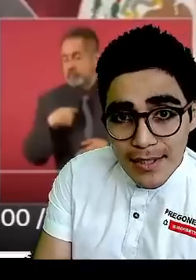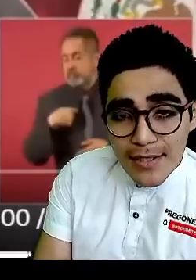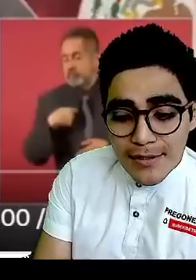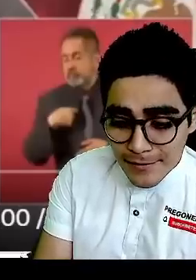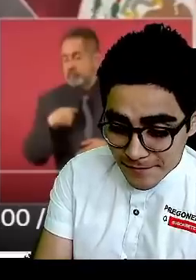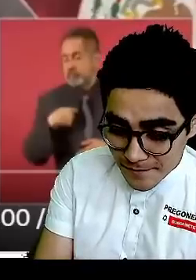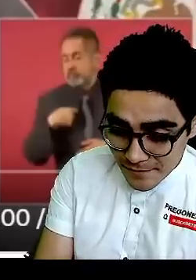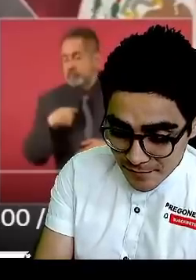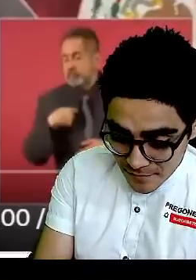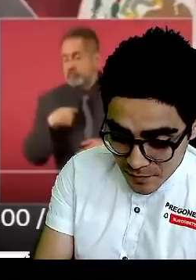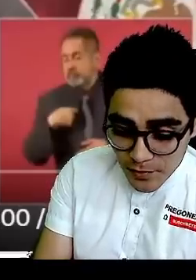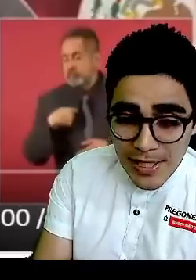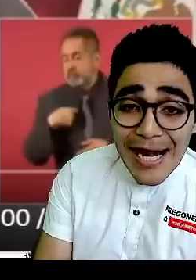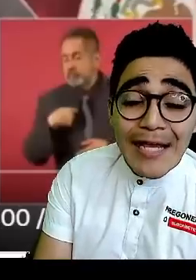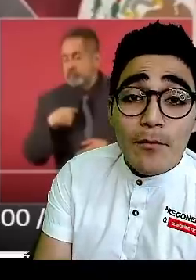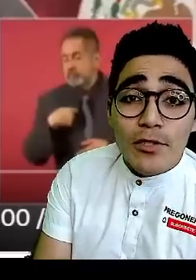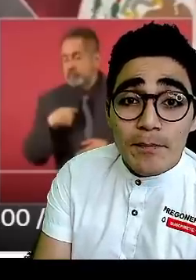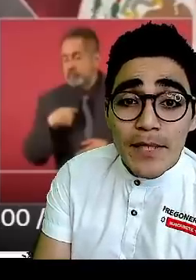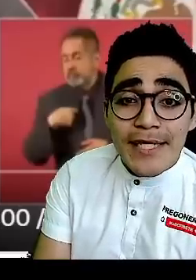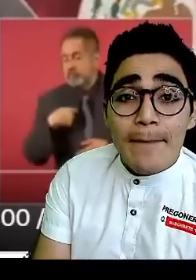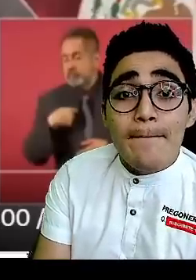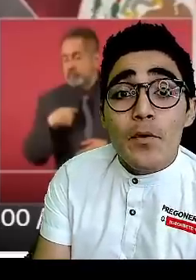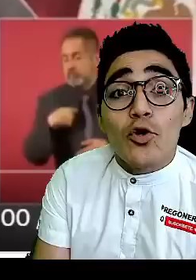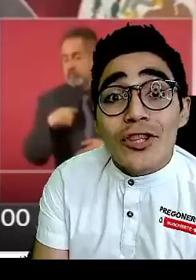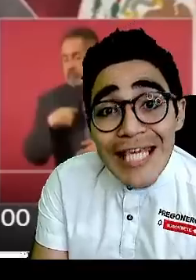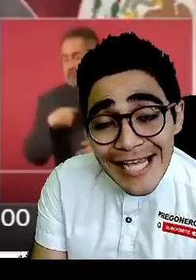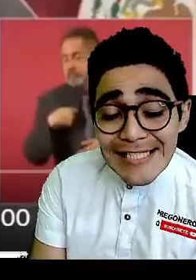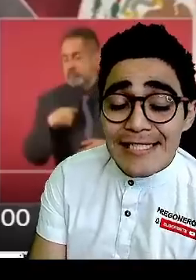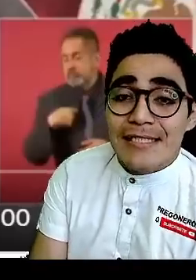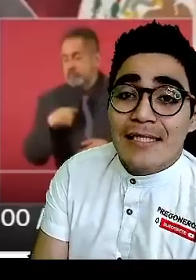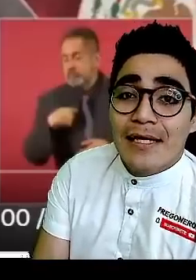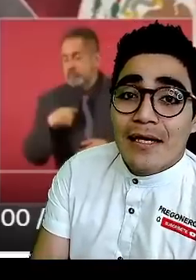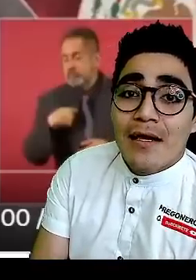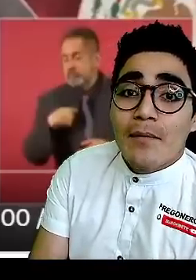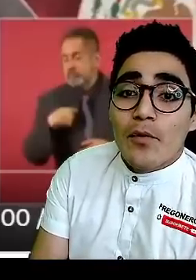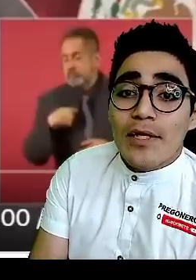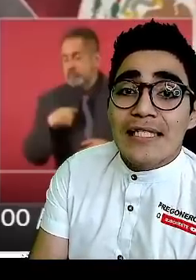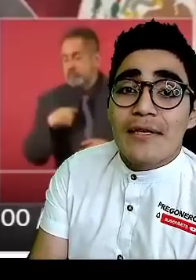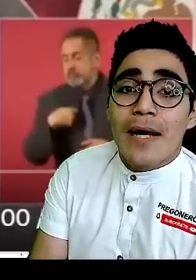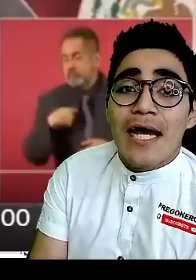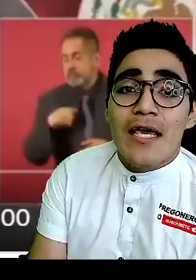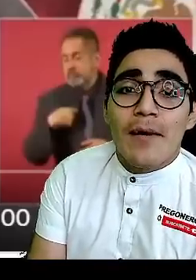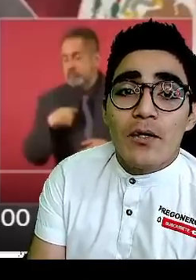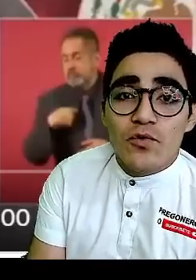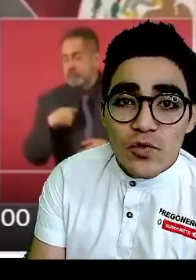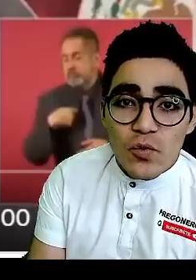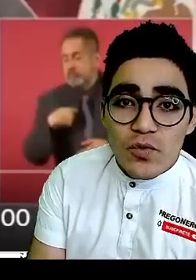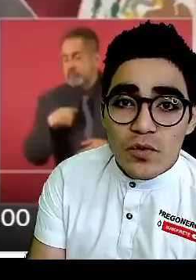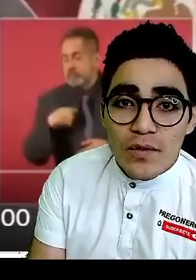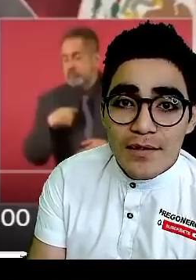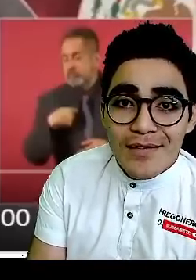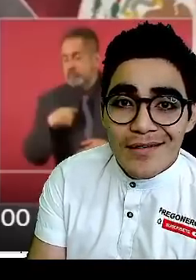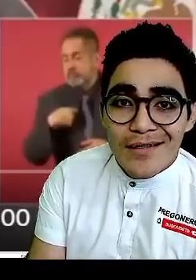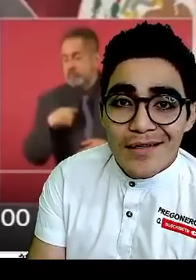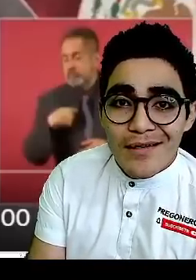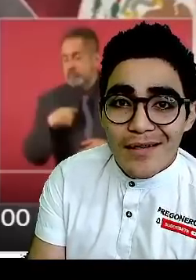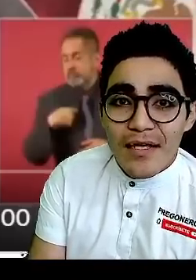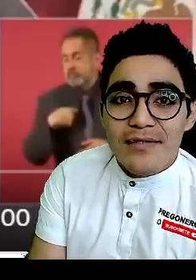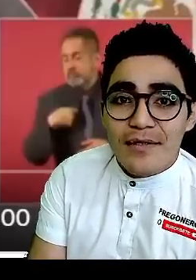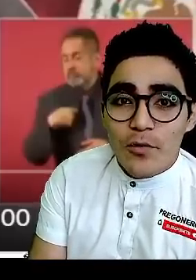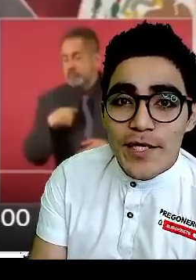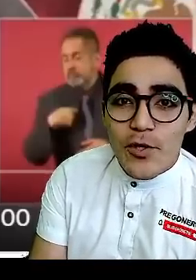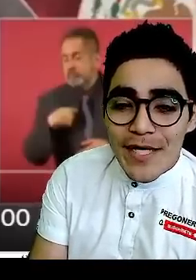Ah caray Pues ojalá que multipliquen por 10 porque se van a llevar un susto